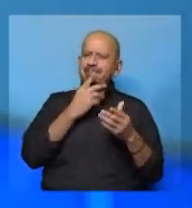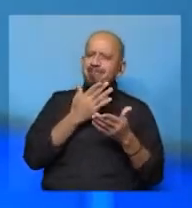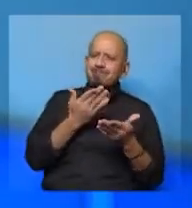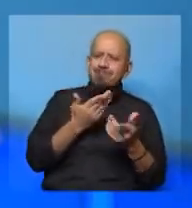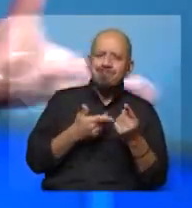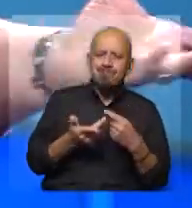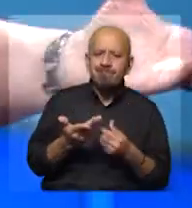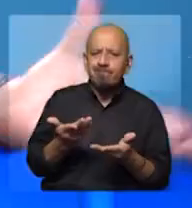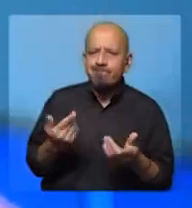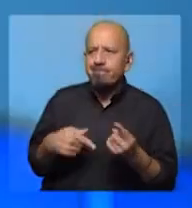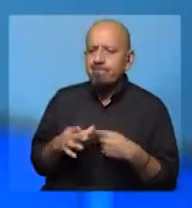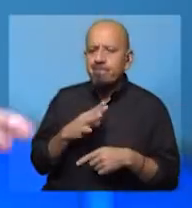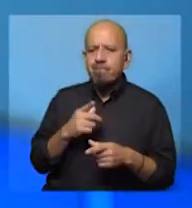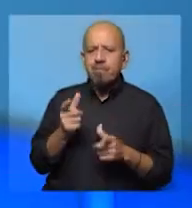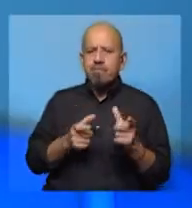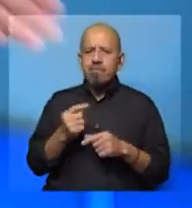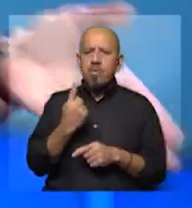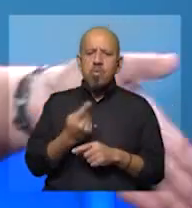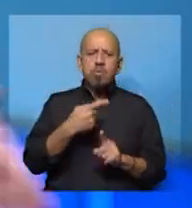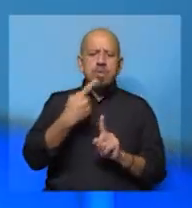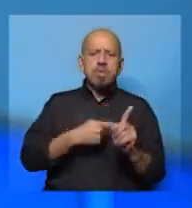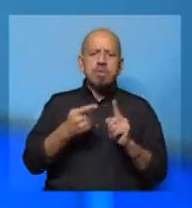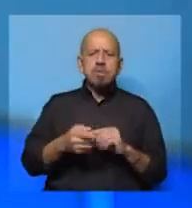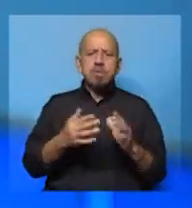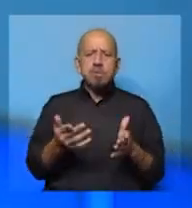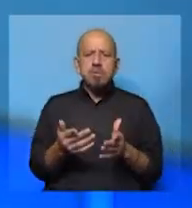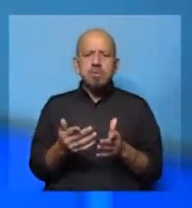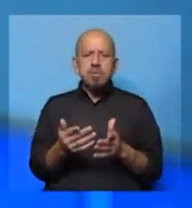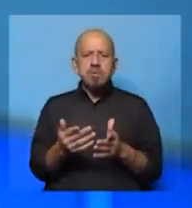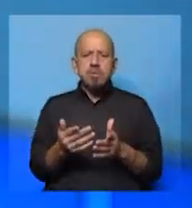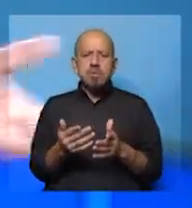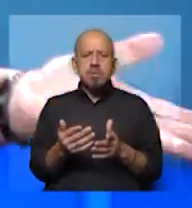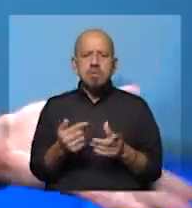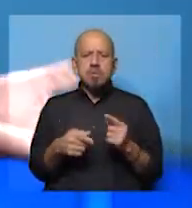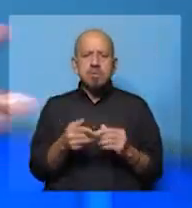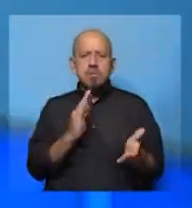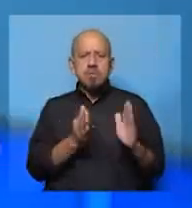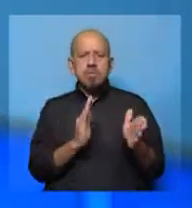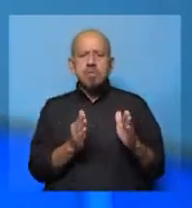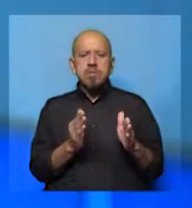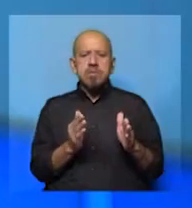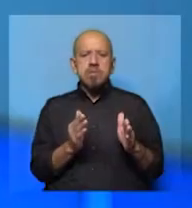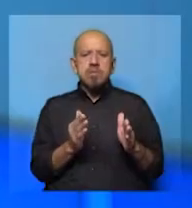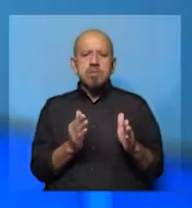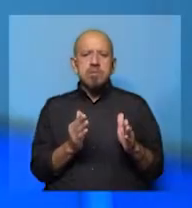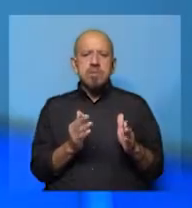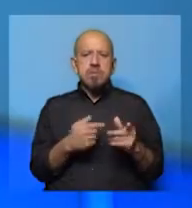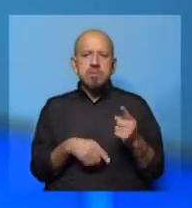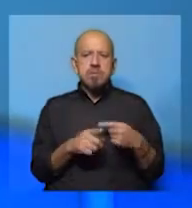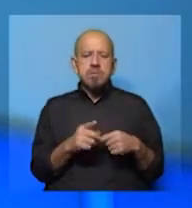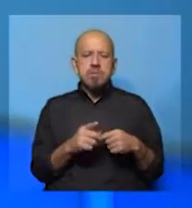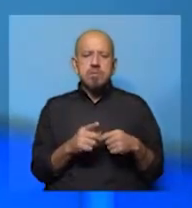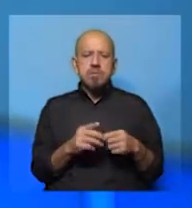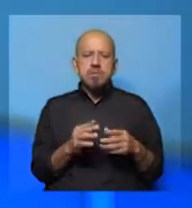inadvertido que estuvieran un mes entero siendo este torturado prácticamente no